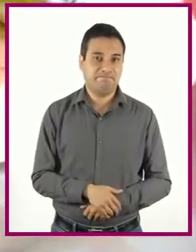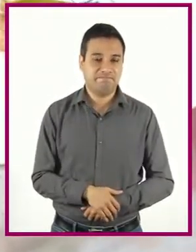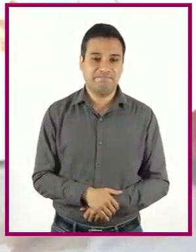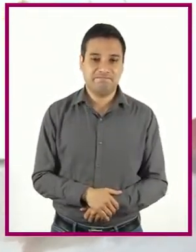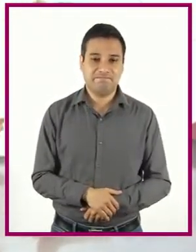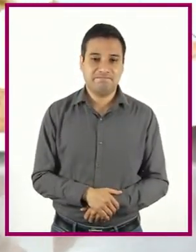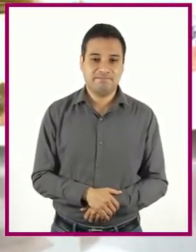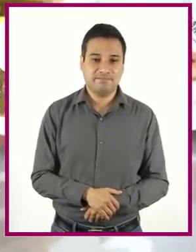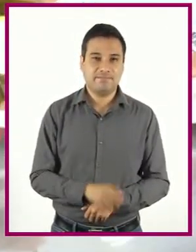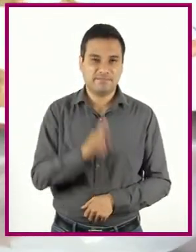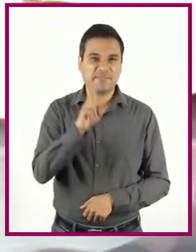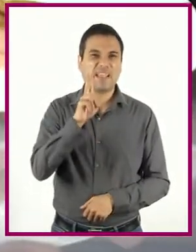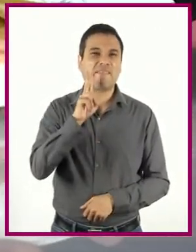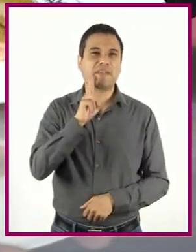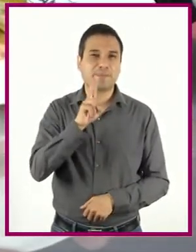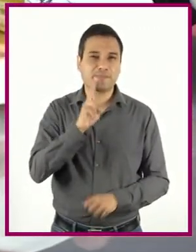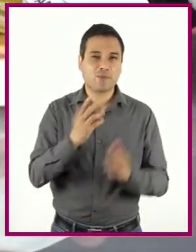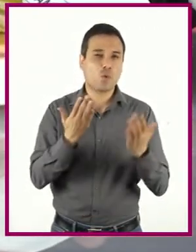Comparemos.